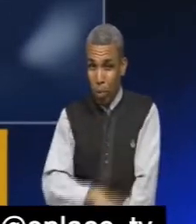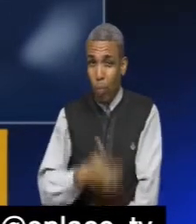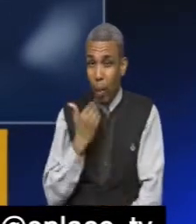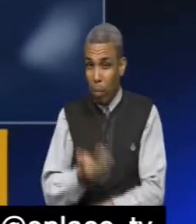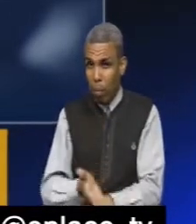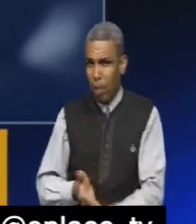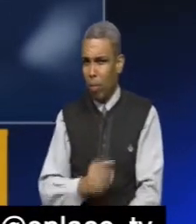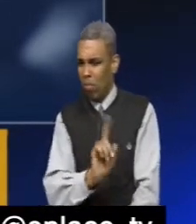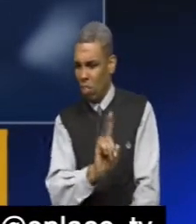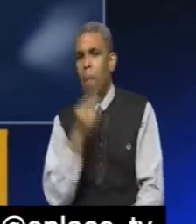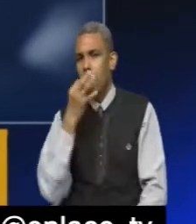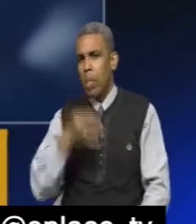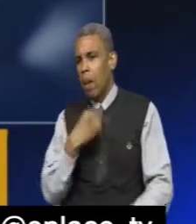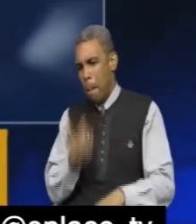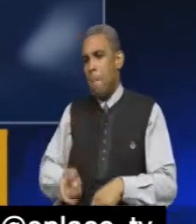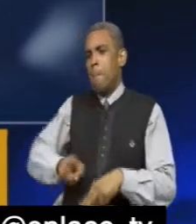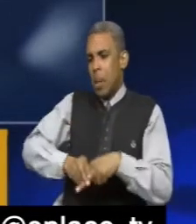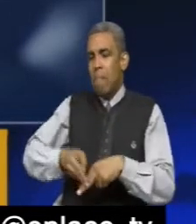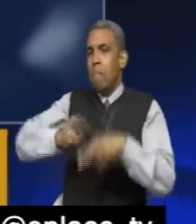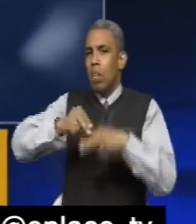y ya explotó. Hay